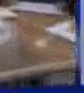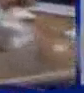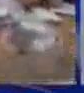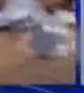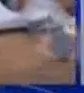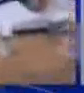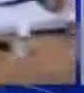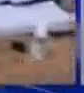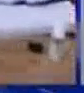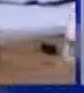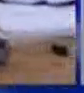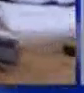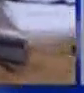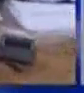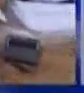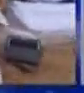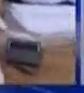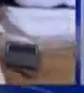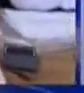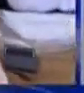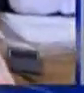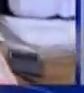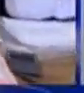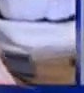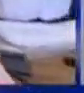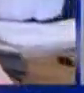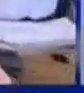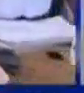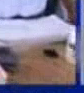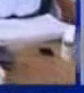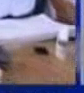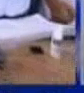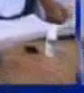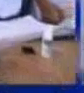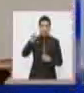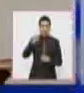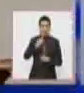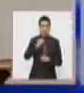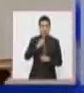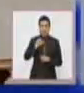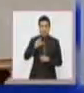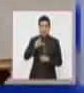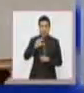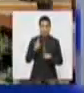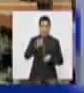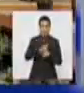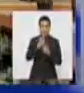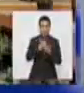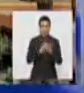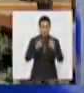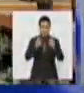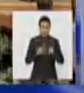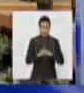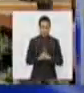que tomamos el pasado viernes, como lo han dicho las mujeres en muchos temas de sus derechos, será